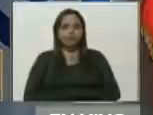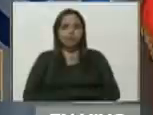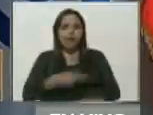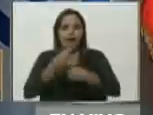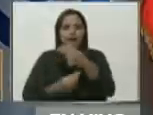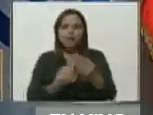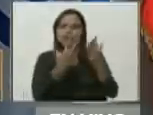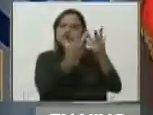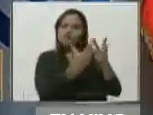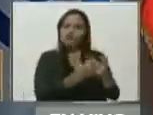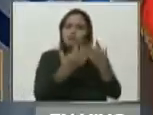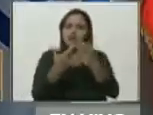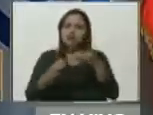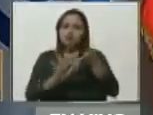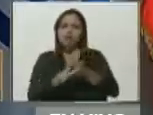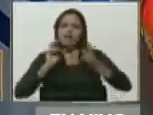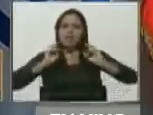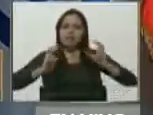este tema,